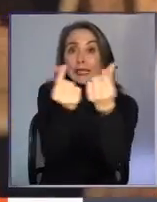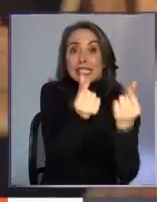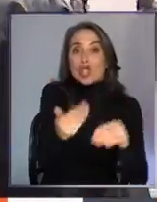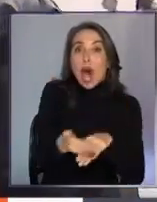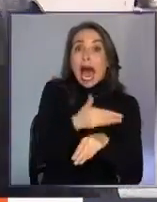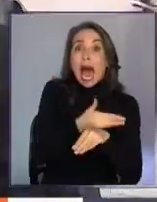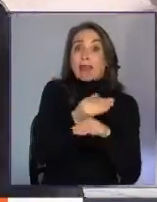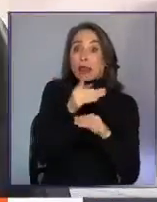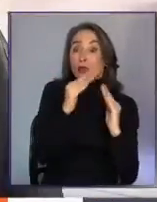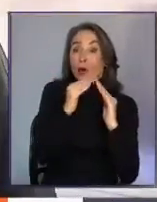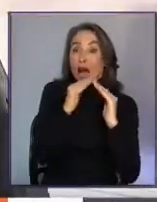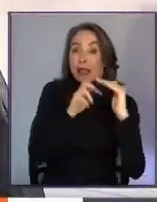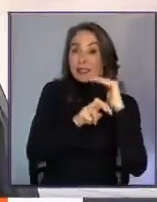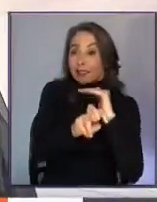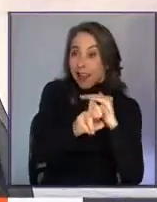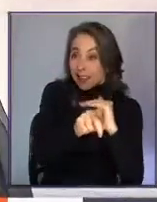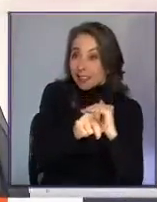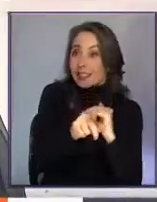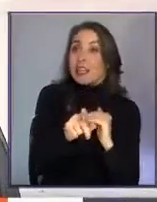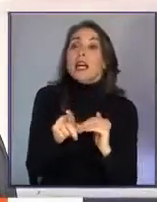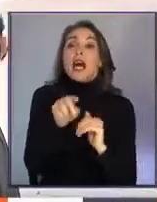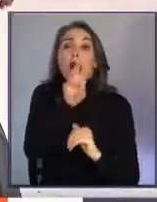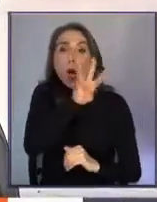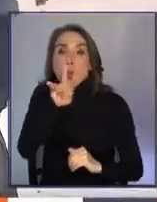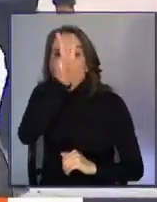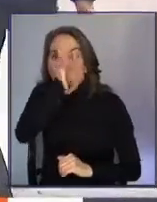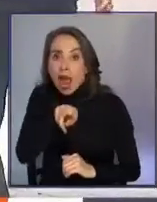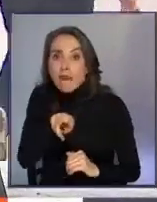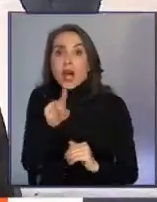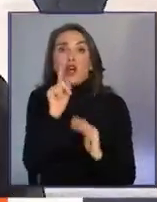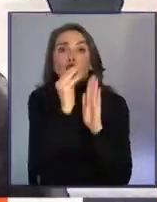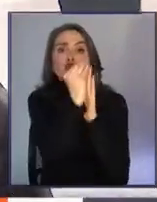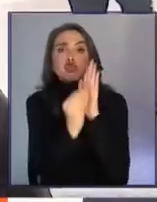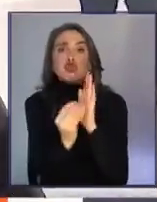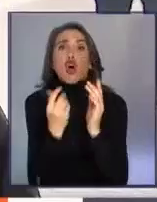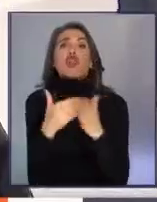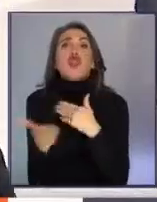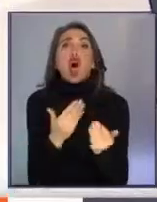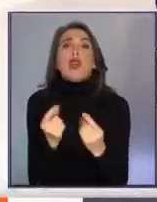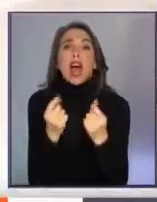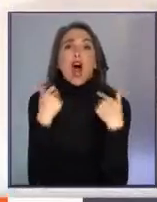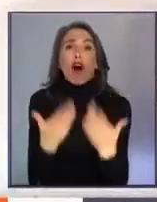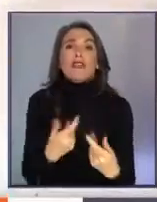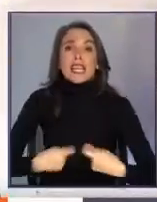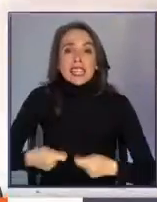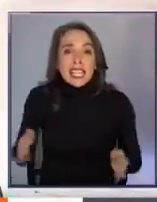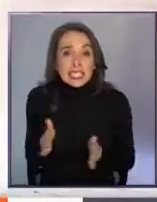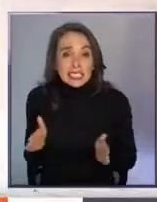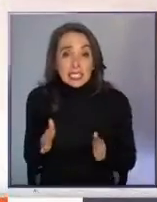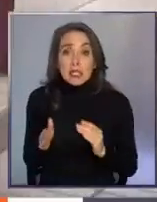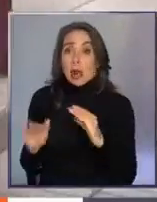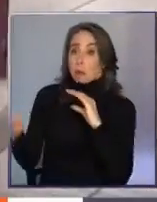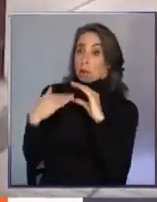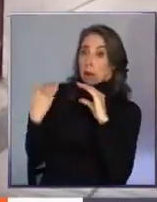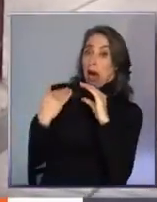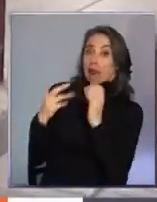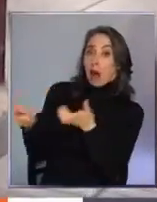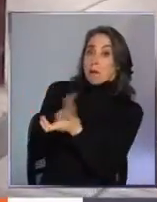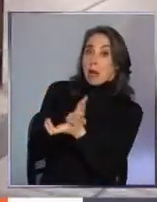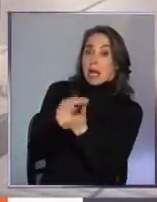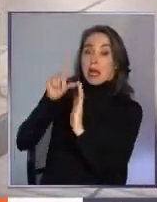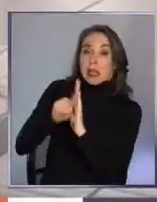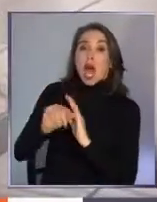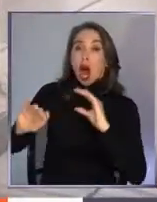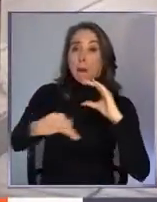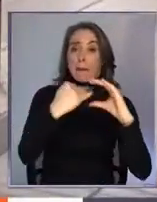de la casa. Una página que manda las ofertas. Los comerciantes menores también mandan sus ofertas y sus descuentos. Me llega un